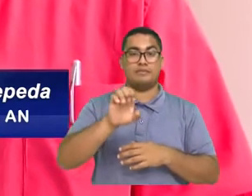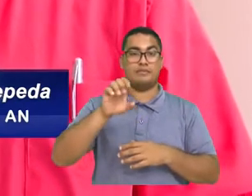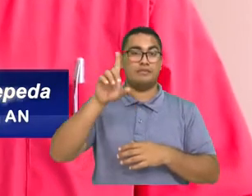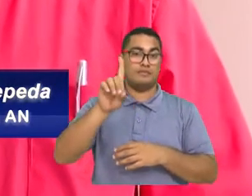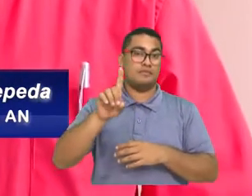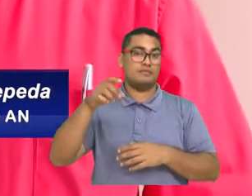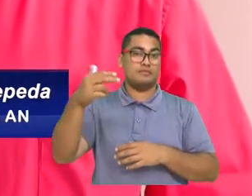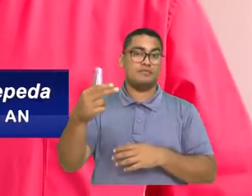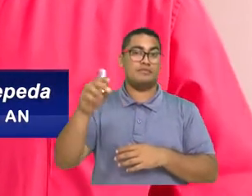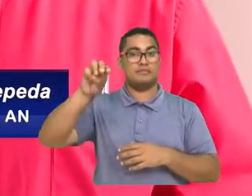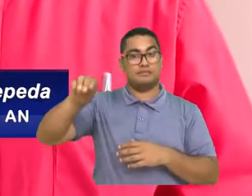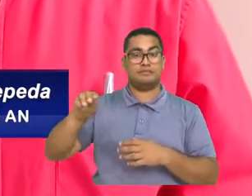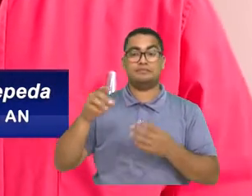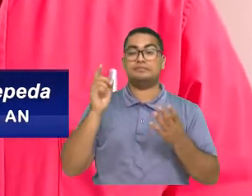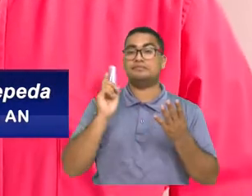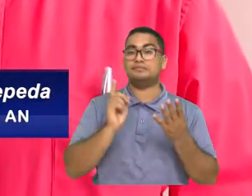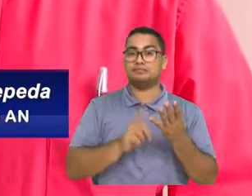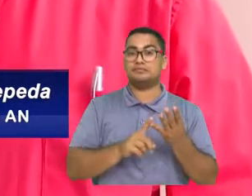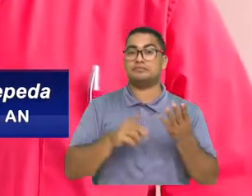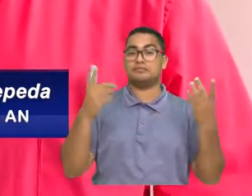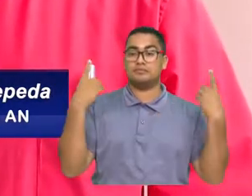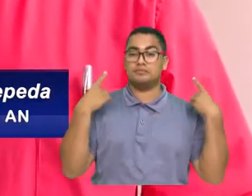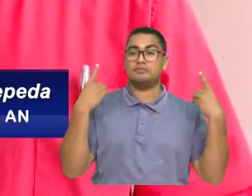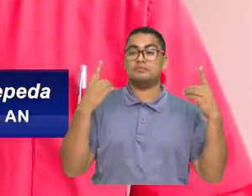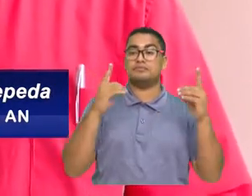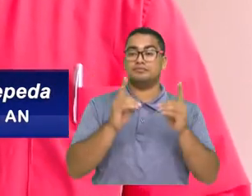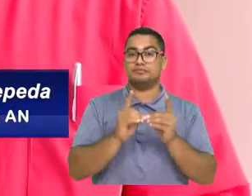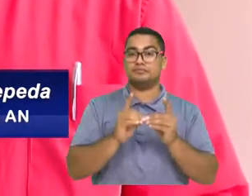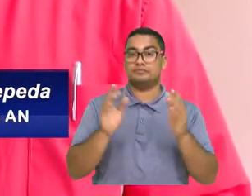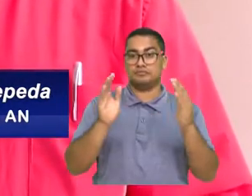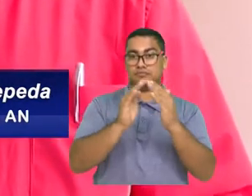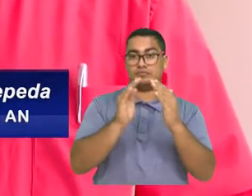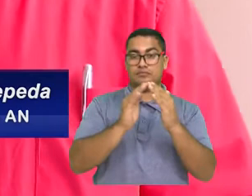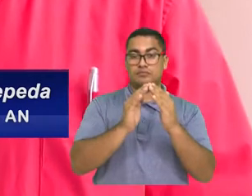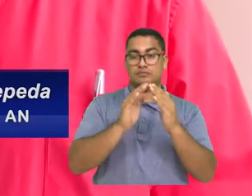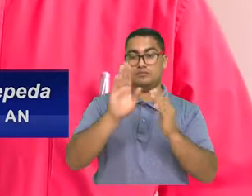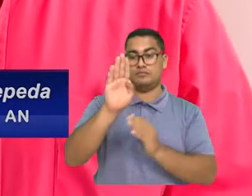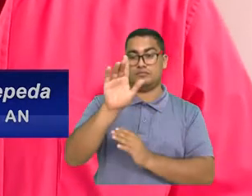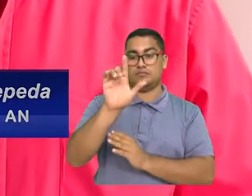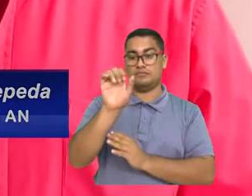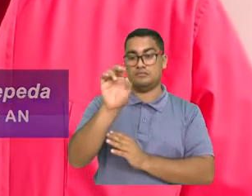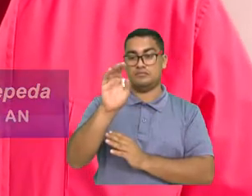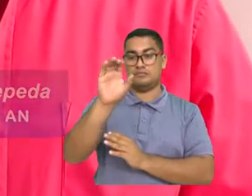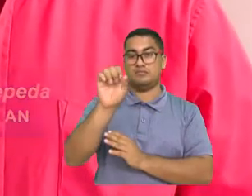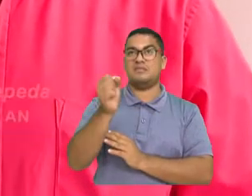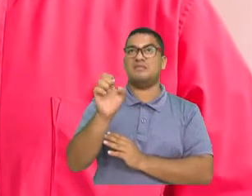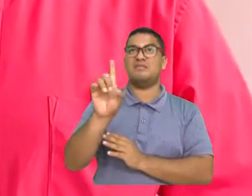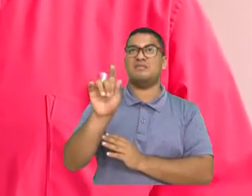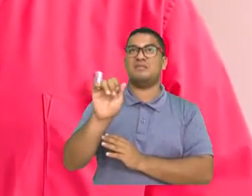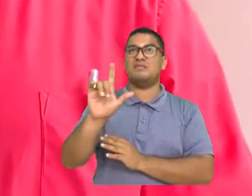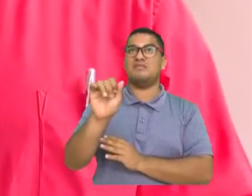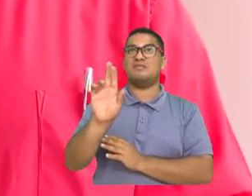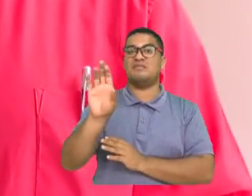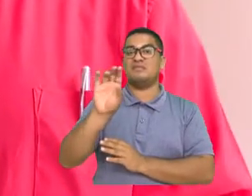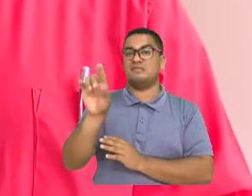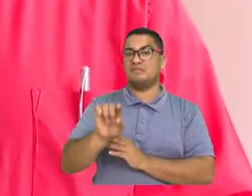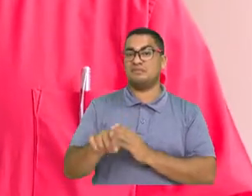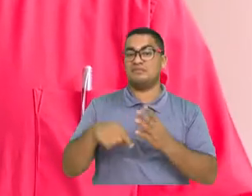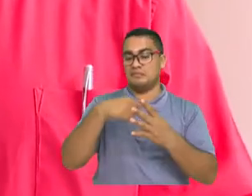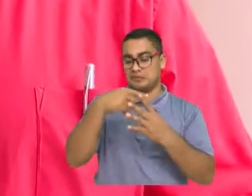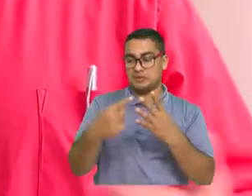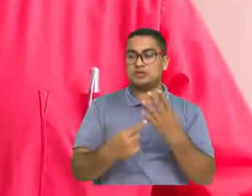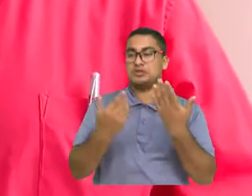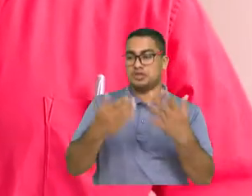Humanos y con la directora de la Casa Museo Blanca Arauz Pineda para seguir en el proceso de consulta